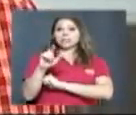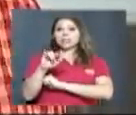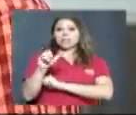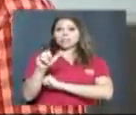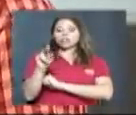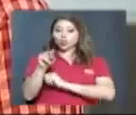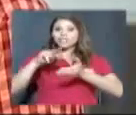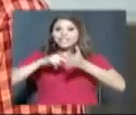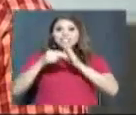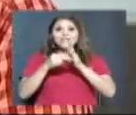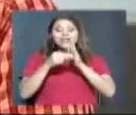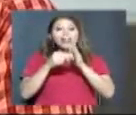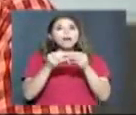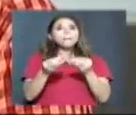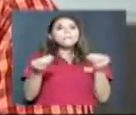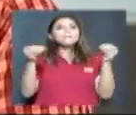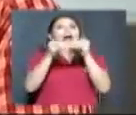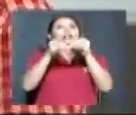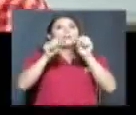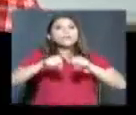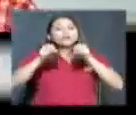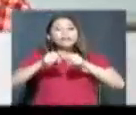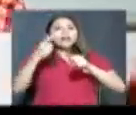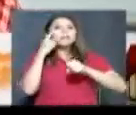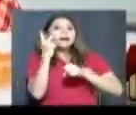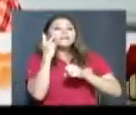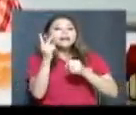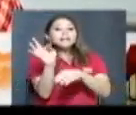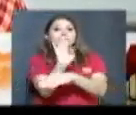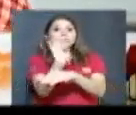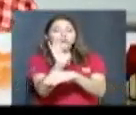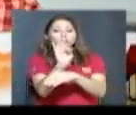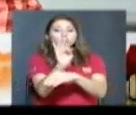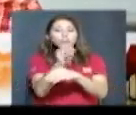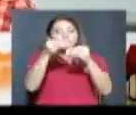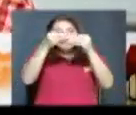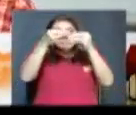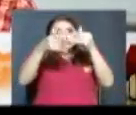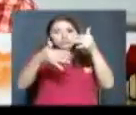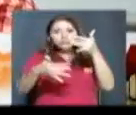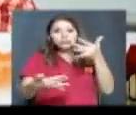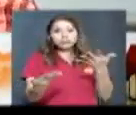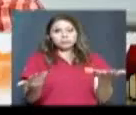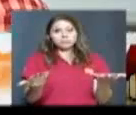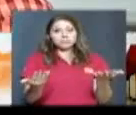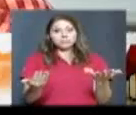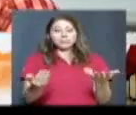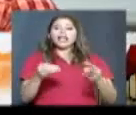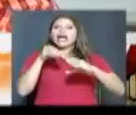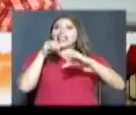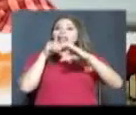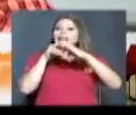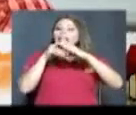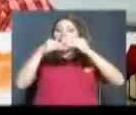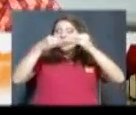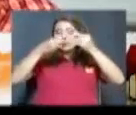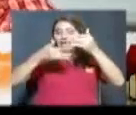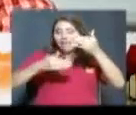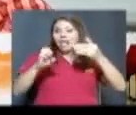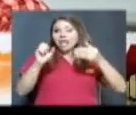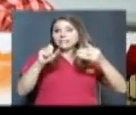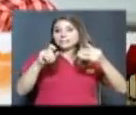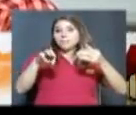los espacios accesibles en el espectro, a pesar de que el espectro se va a mantener básicamente en los mismos términos. Va a haber algunos ajustes ahí, pero básicamente lo